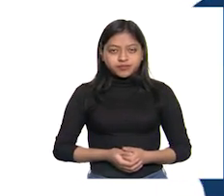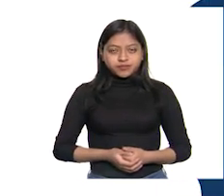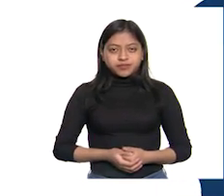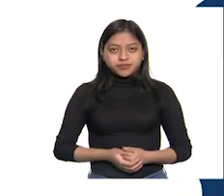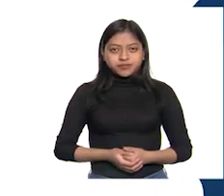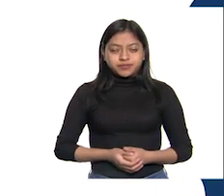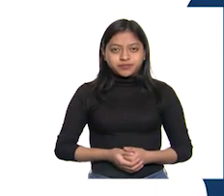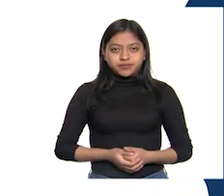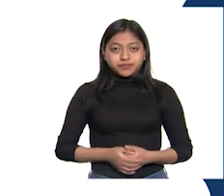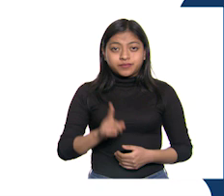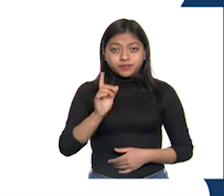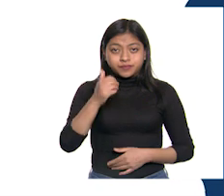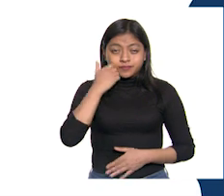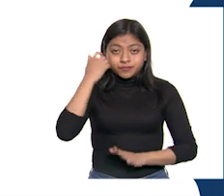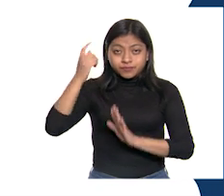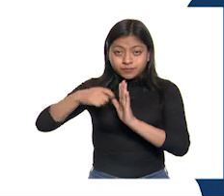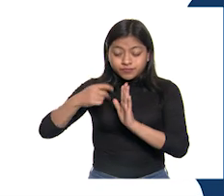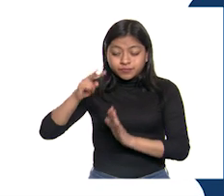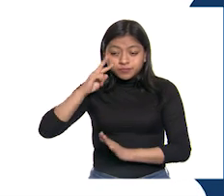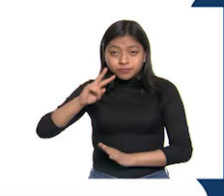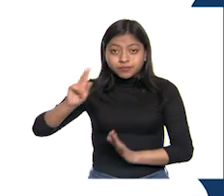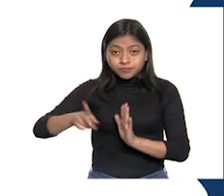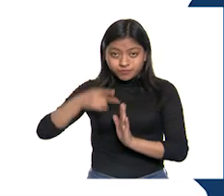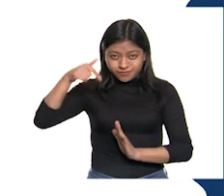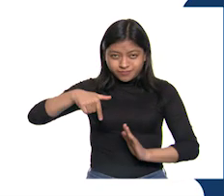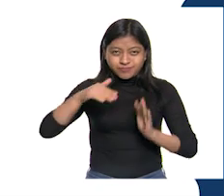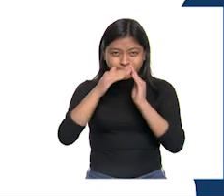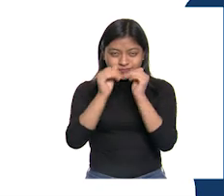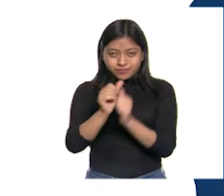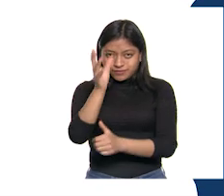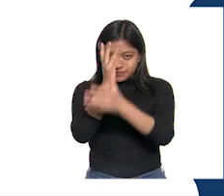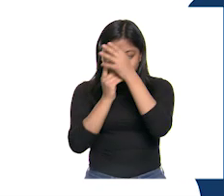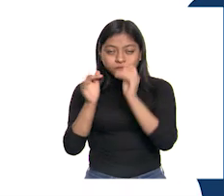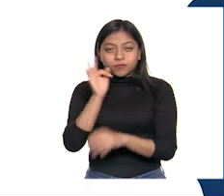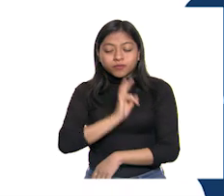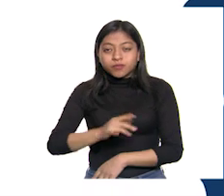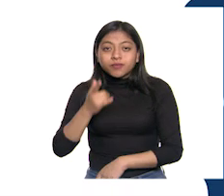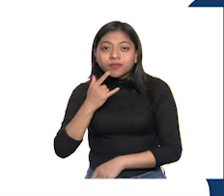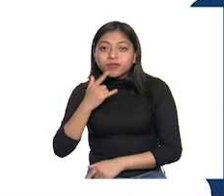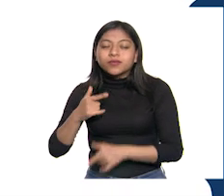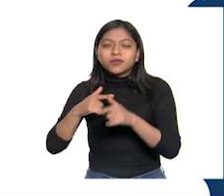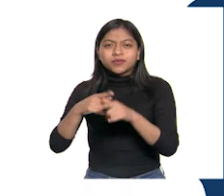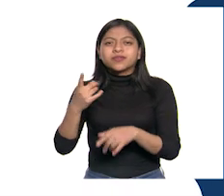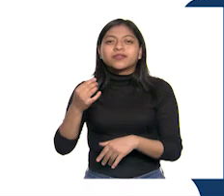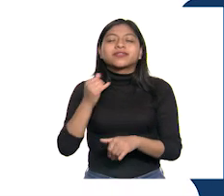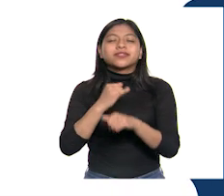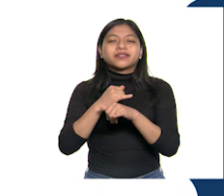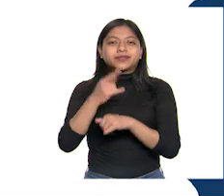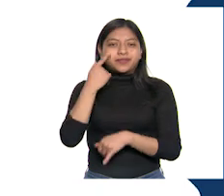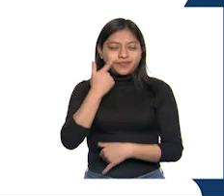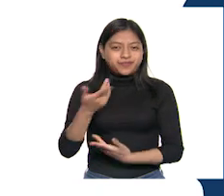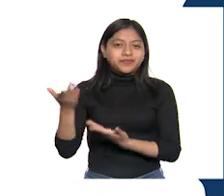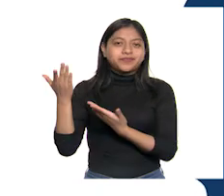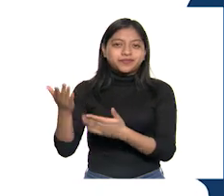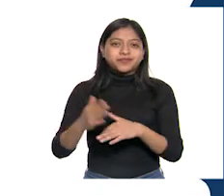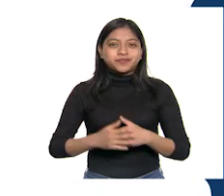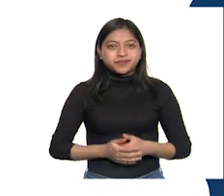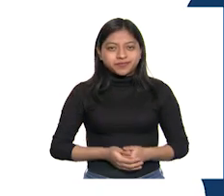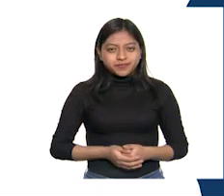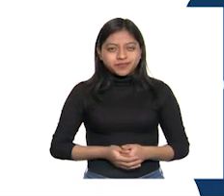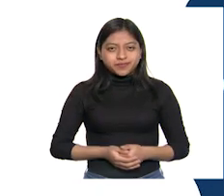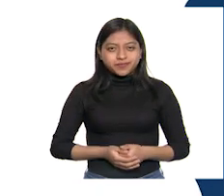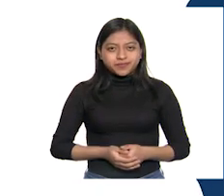conaliteg.sep.gov.mx. Si quieres volver a ver los programas de Aprende en Casa, los puedes encontrar en la siguiente liga: